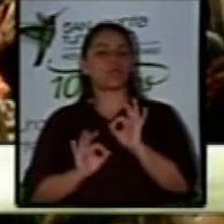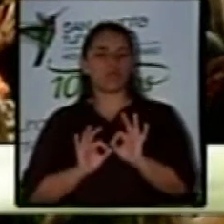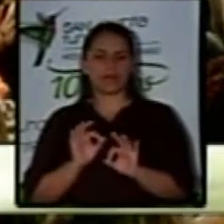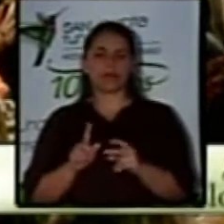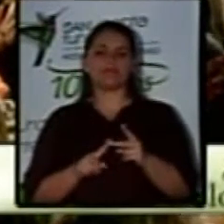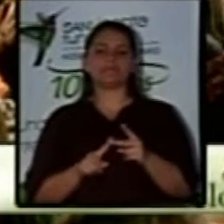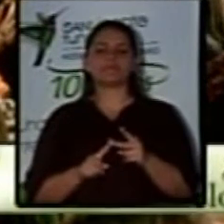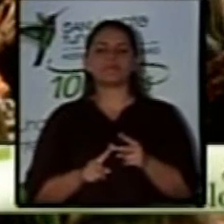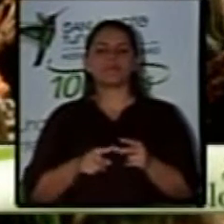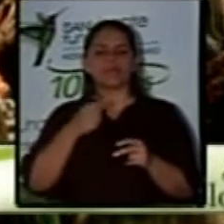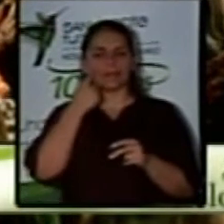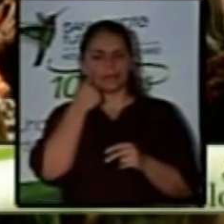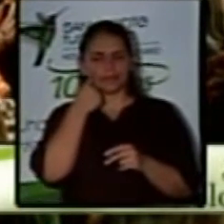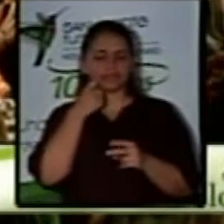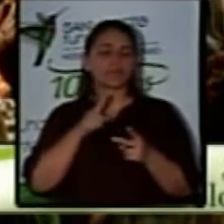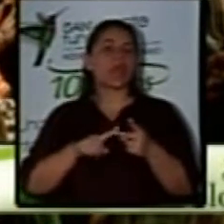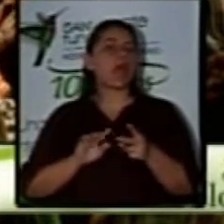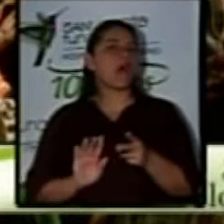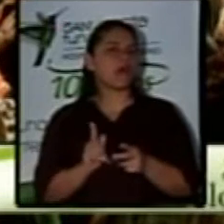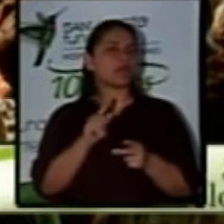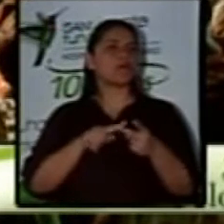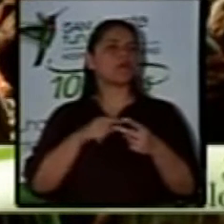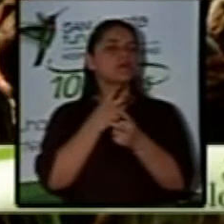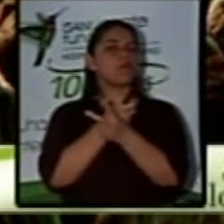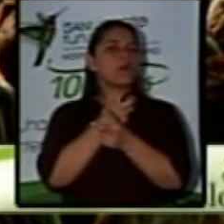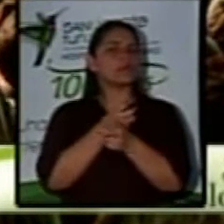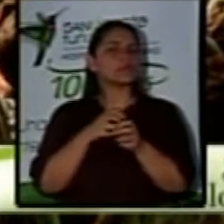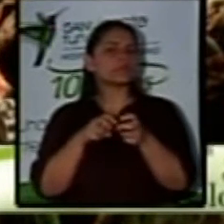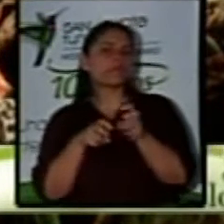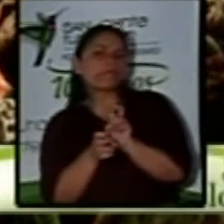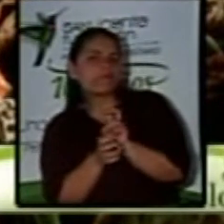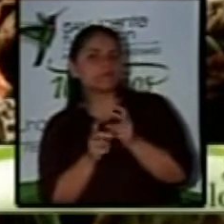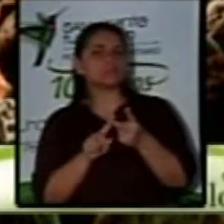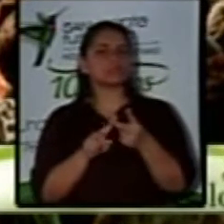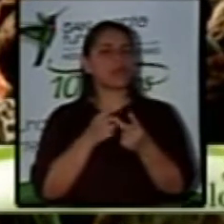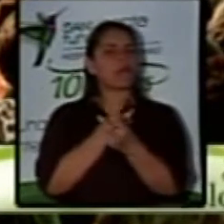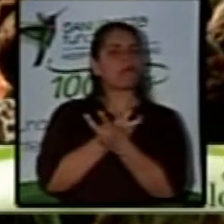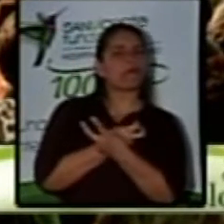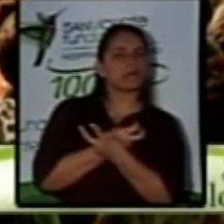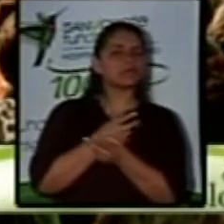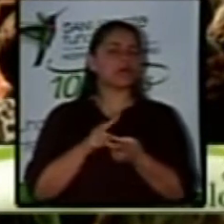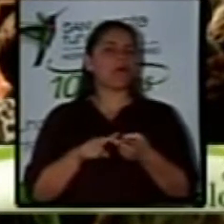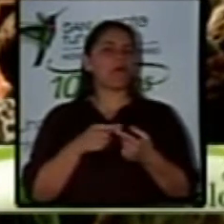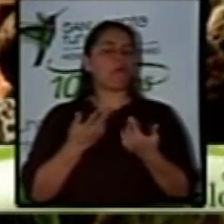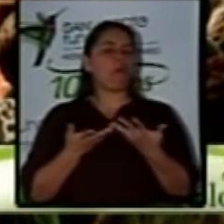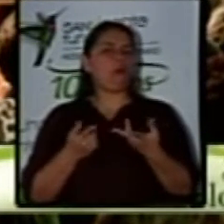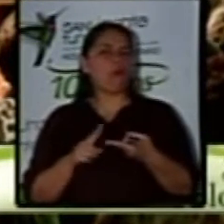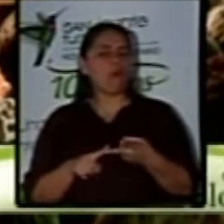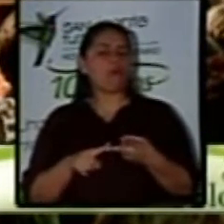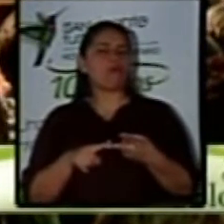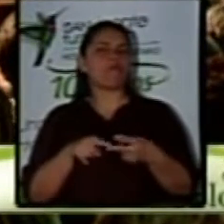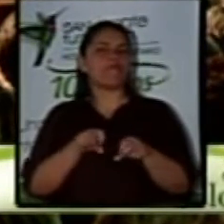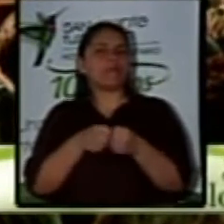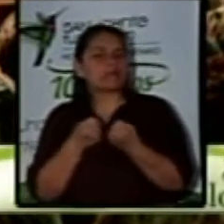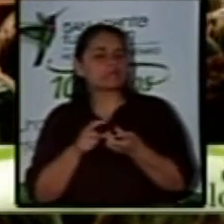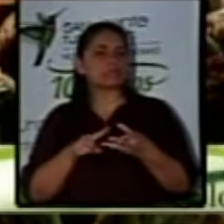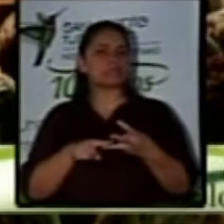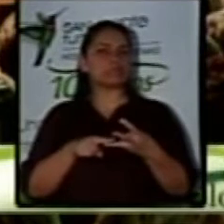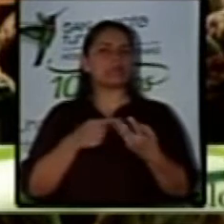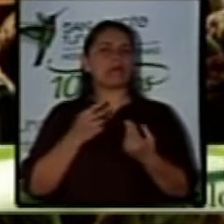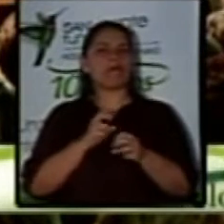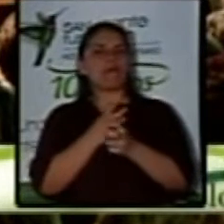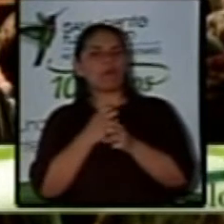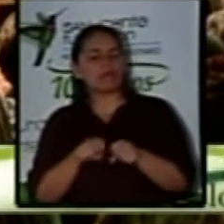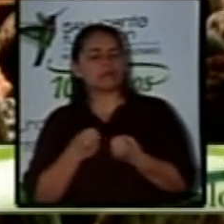Otros factores anatómicos, miremos que no sea un factor por un daño óseo, un espolón calcáneo, una